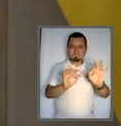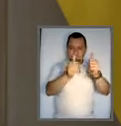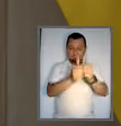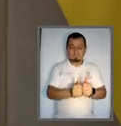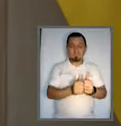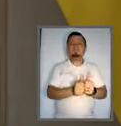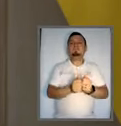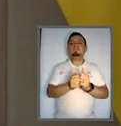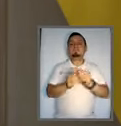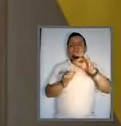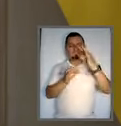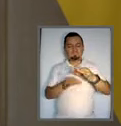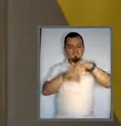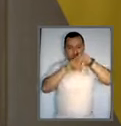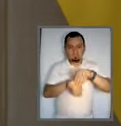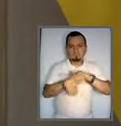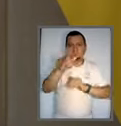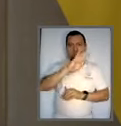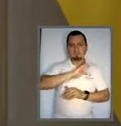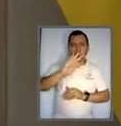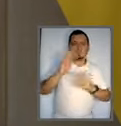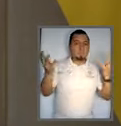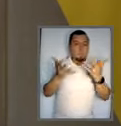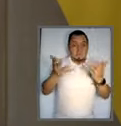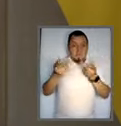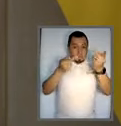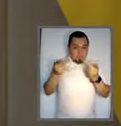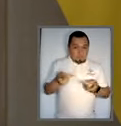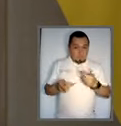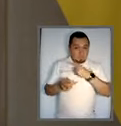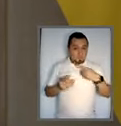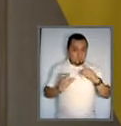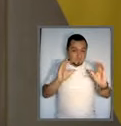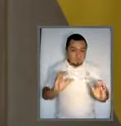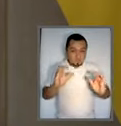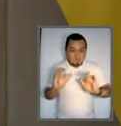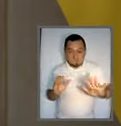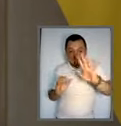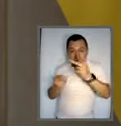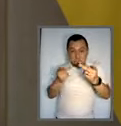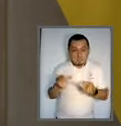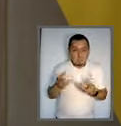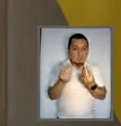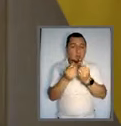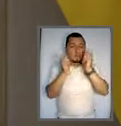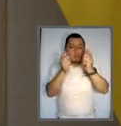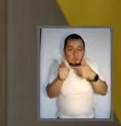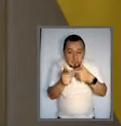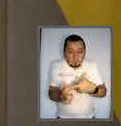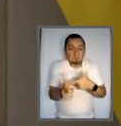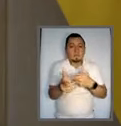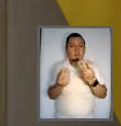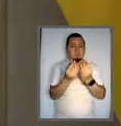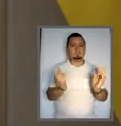disciplinados y que tengamos todos como aliento que si mantenemos esa disciplina, estamos muy cerca de empezar el proceso